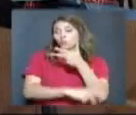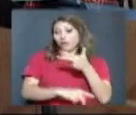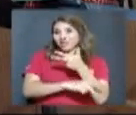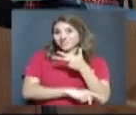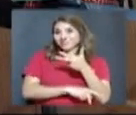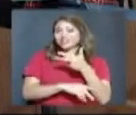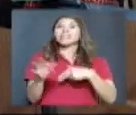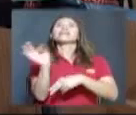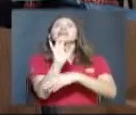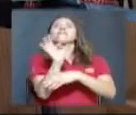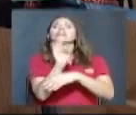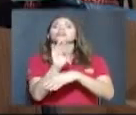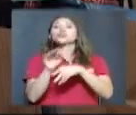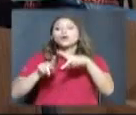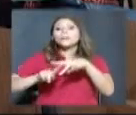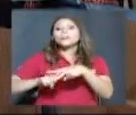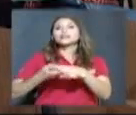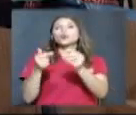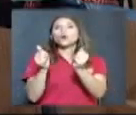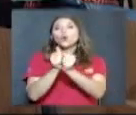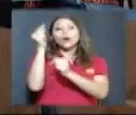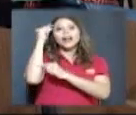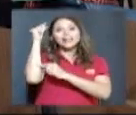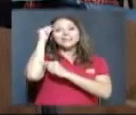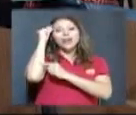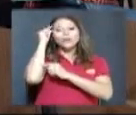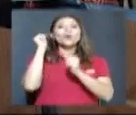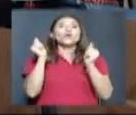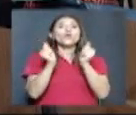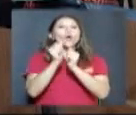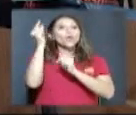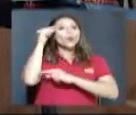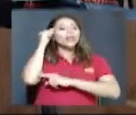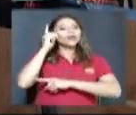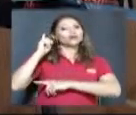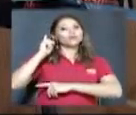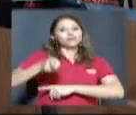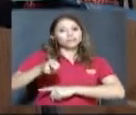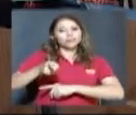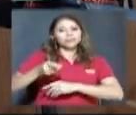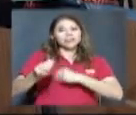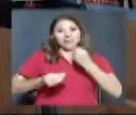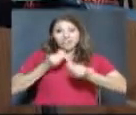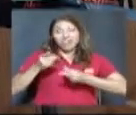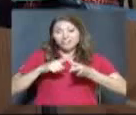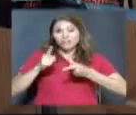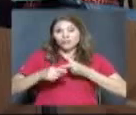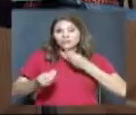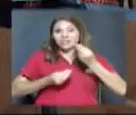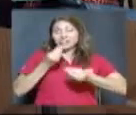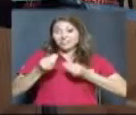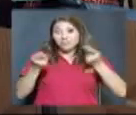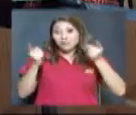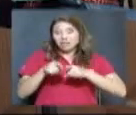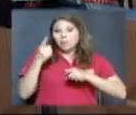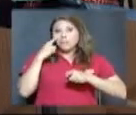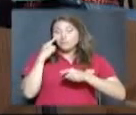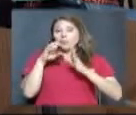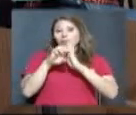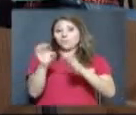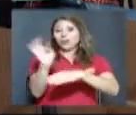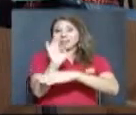del Estado bajo dictaduras que han utilizado el medio de comunicación, como caso ha sido, por ejemplo, de la televisión española. En Inglaterra no